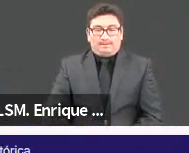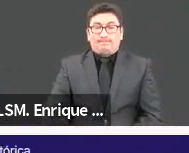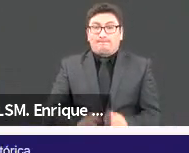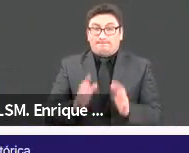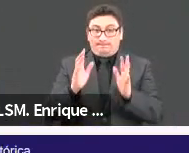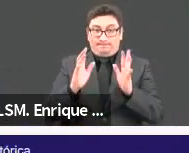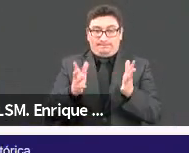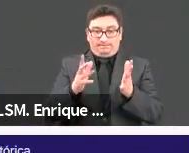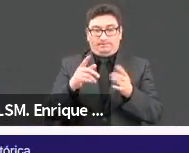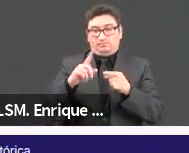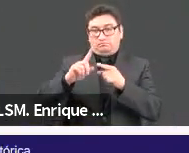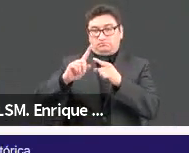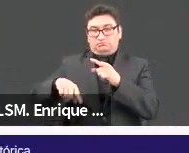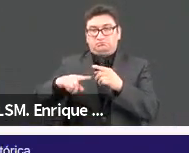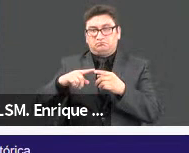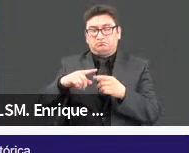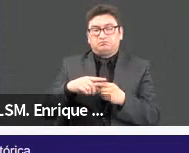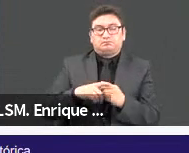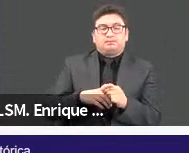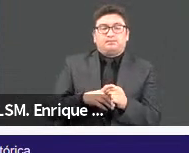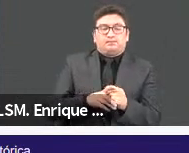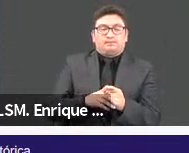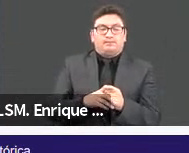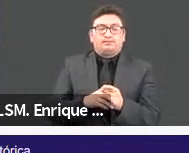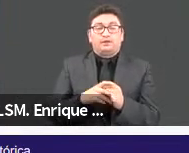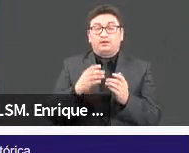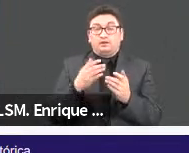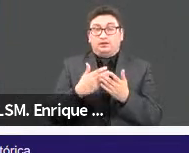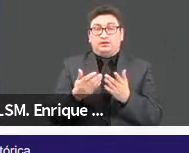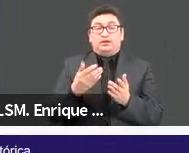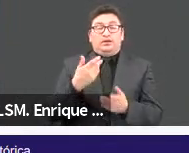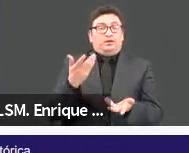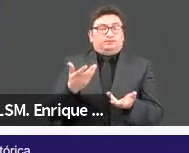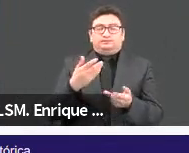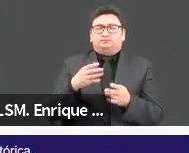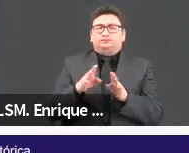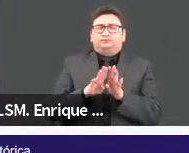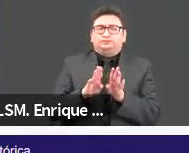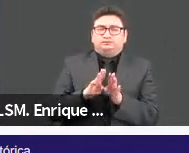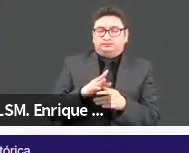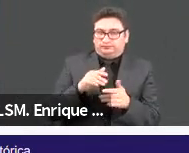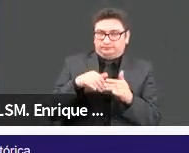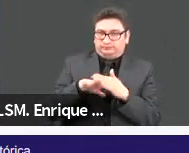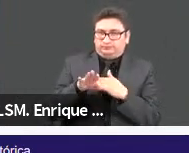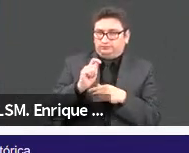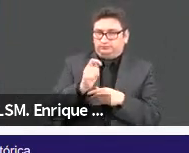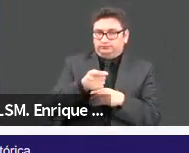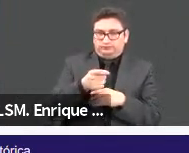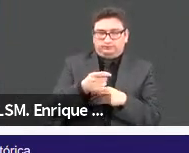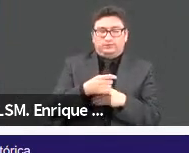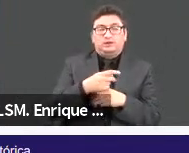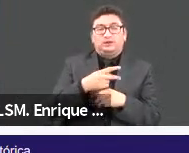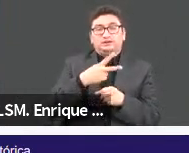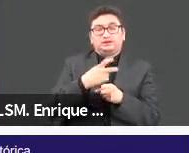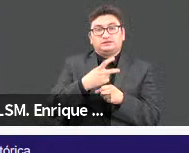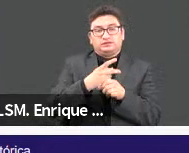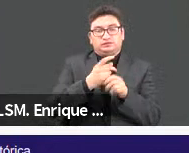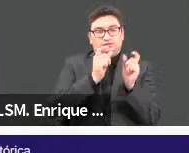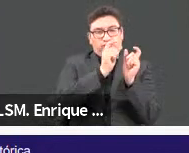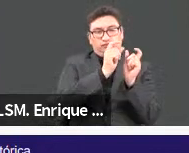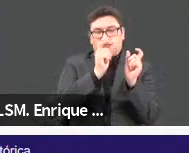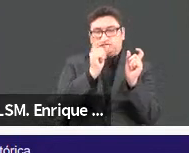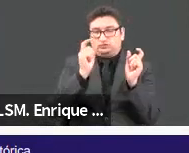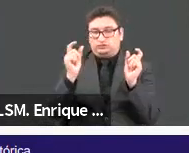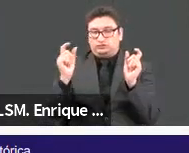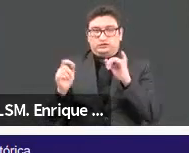cerramos precisamente esta pantalla y vamos a entrar ahora bien al segundo apartado de izquierda a